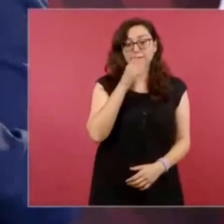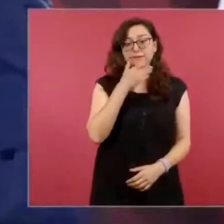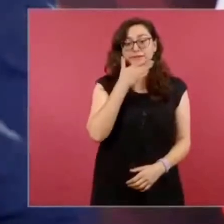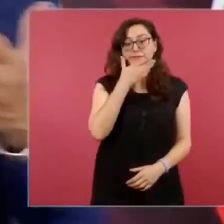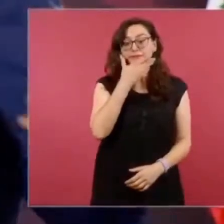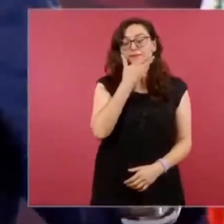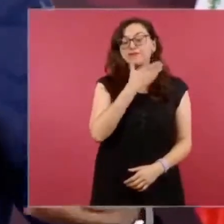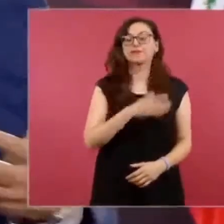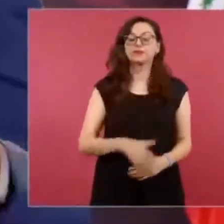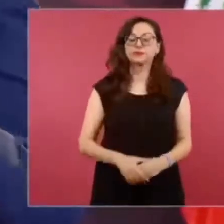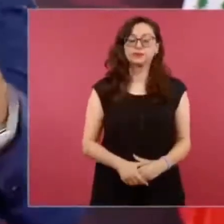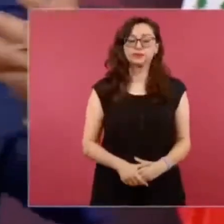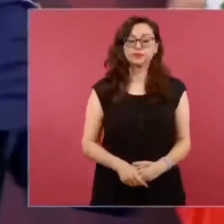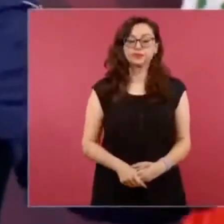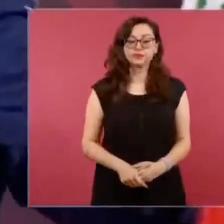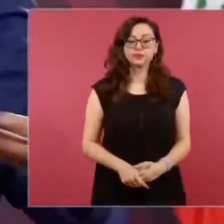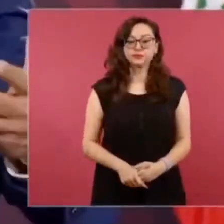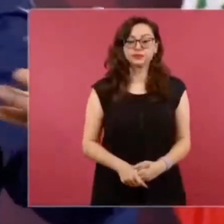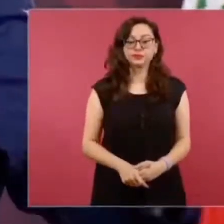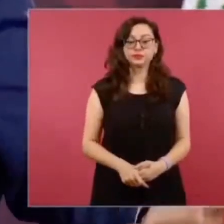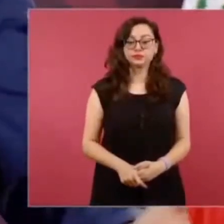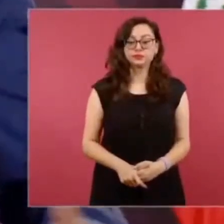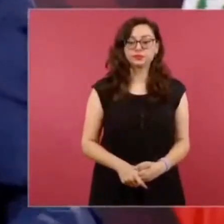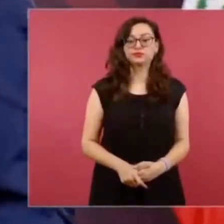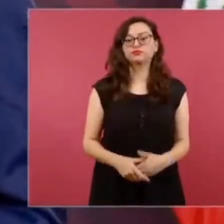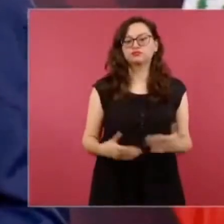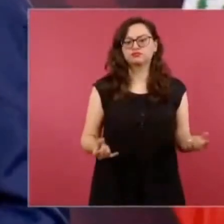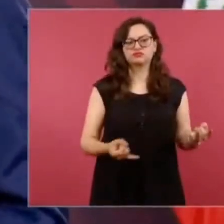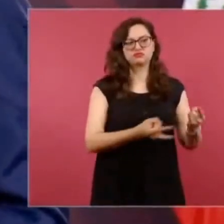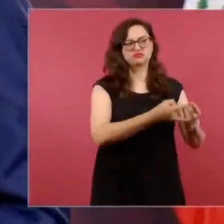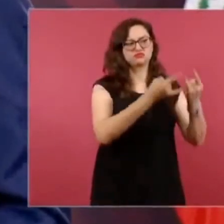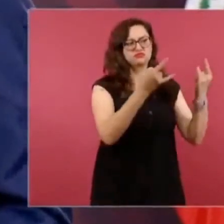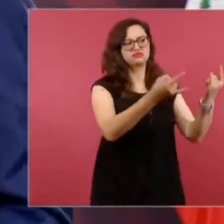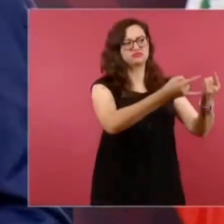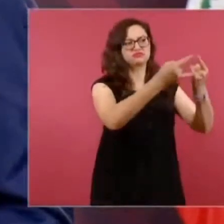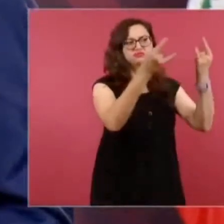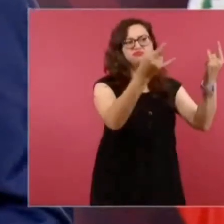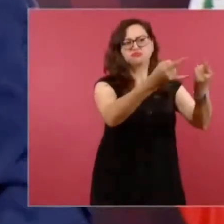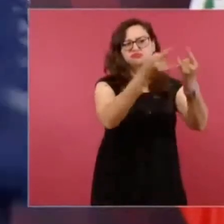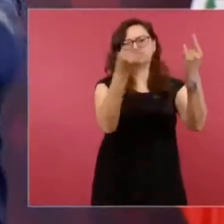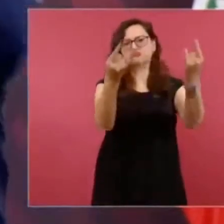Y hay testimonios